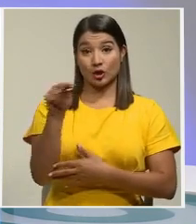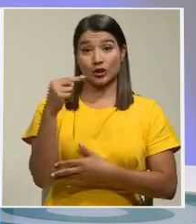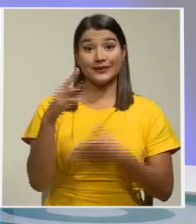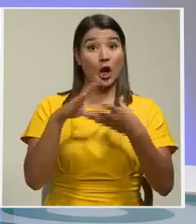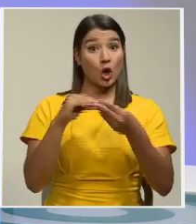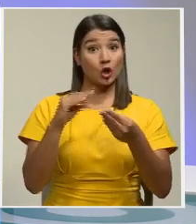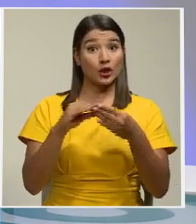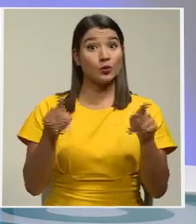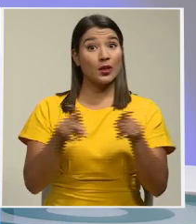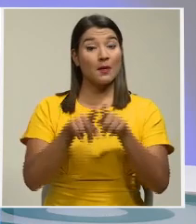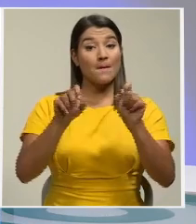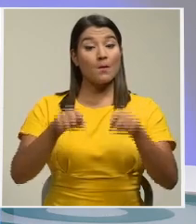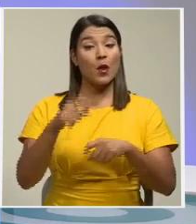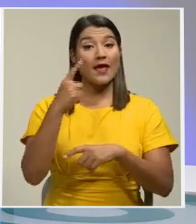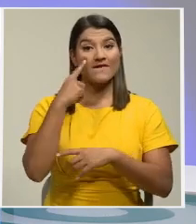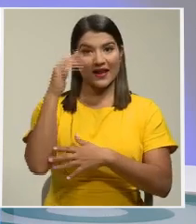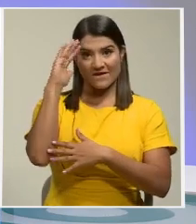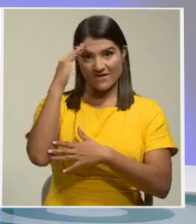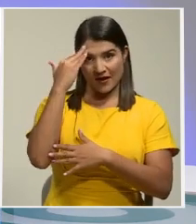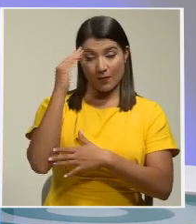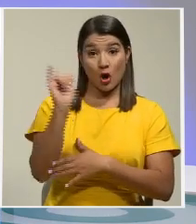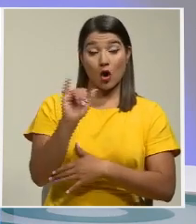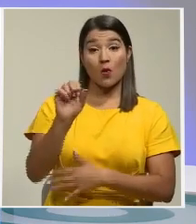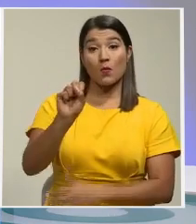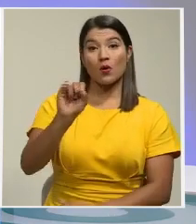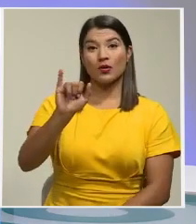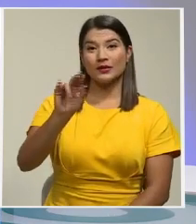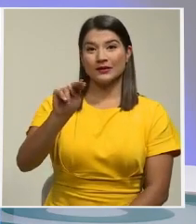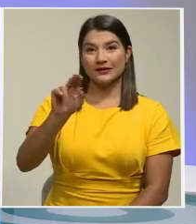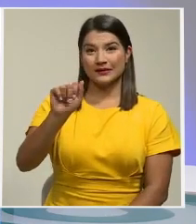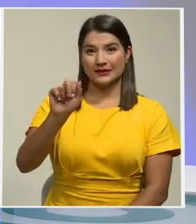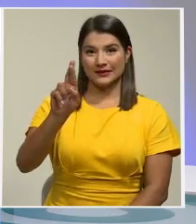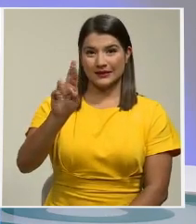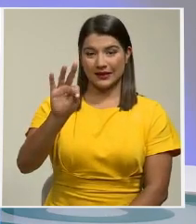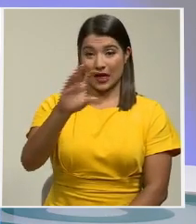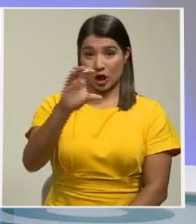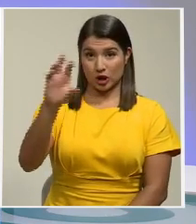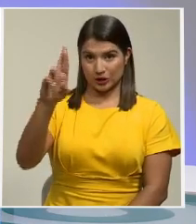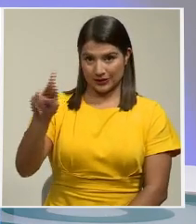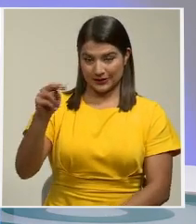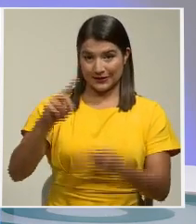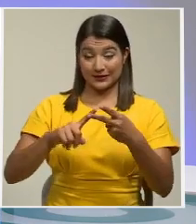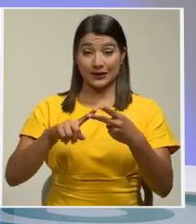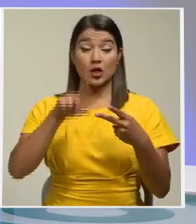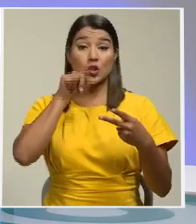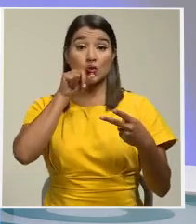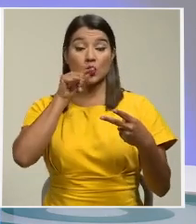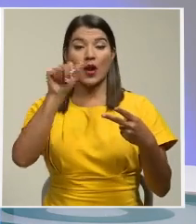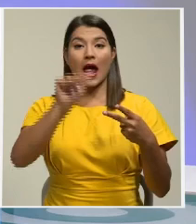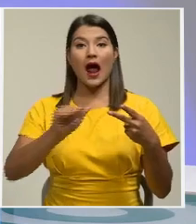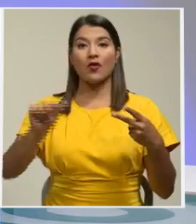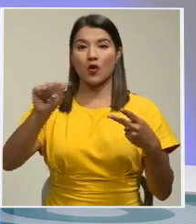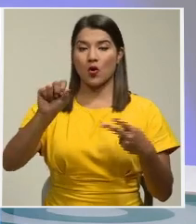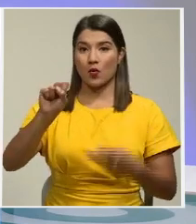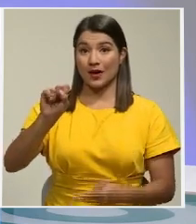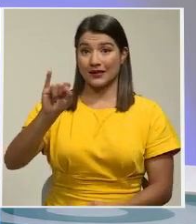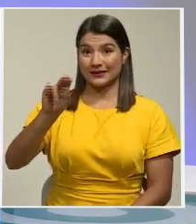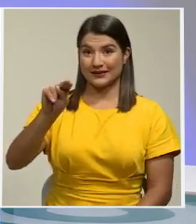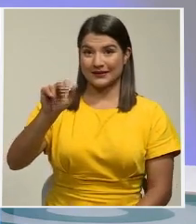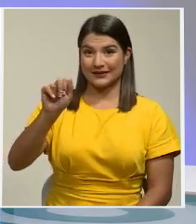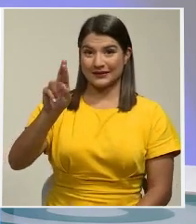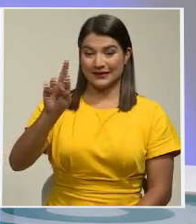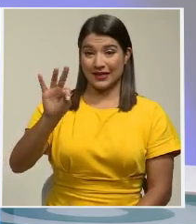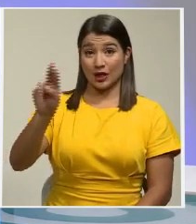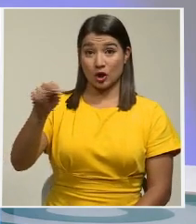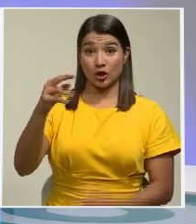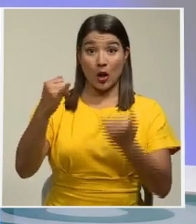sociales. En Facebook nos puede encontrar como Cinar Costa Rica Noticias y en Twitter como @Cinar Noticias. Vamos de inmediato a hacer un repaso